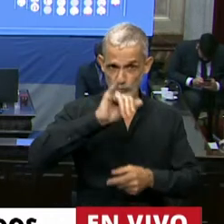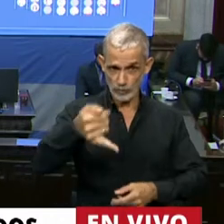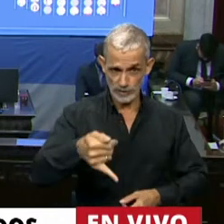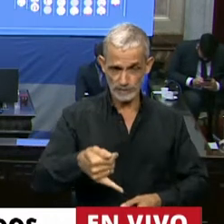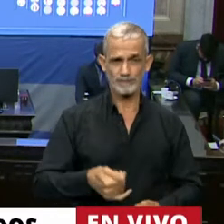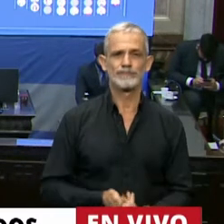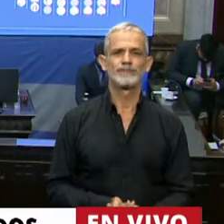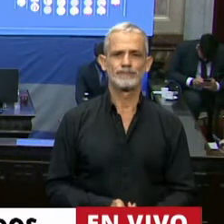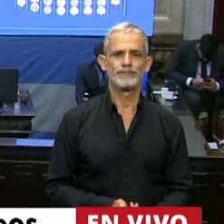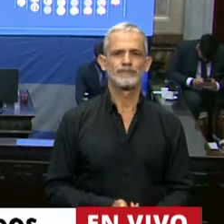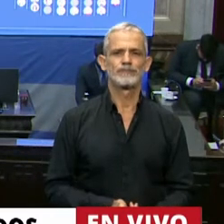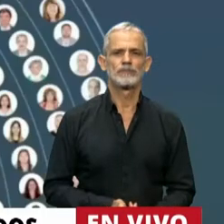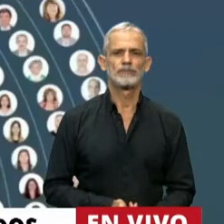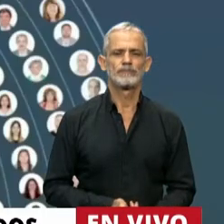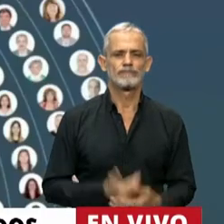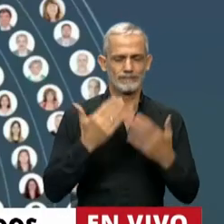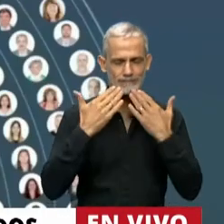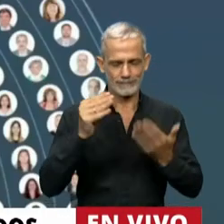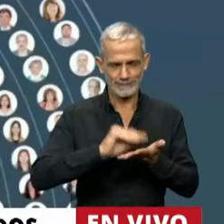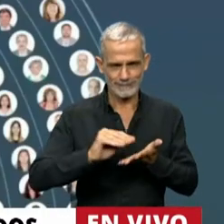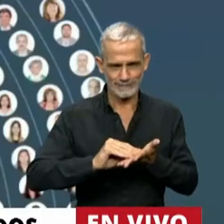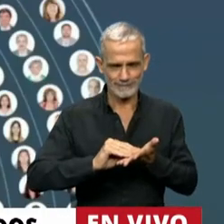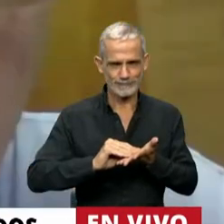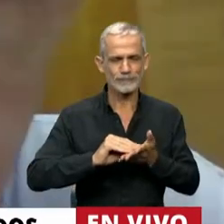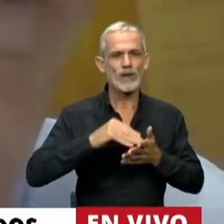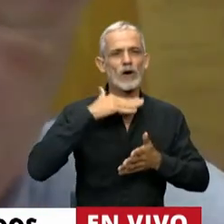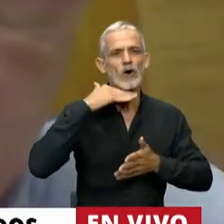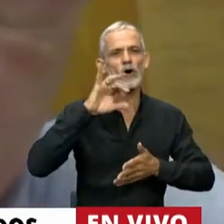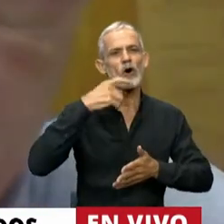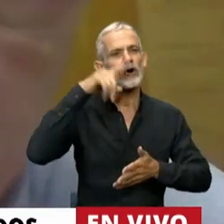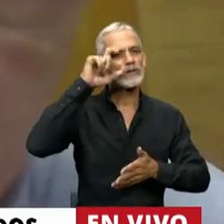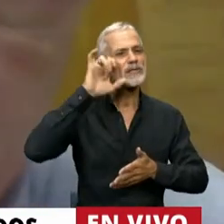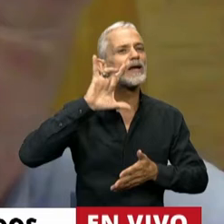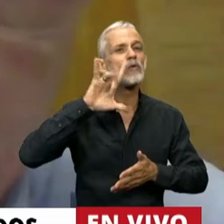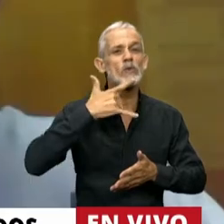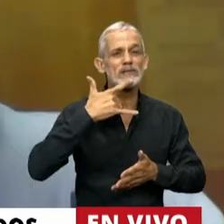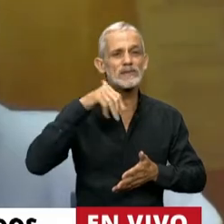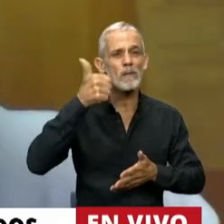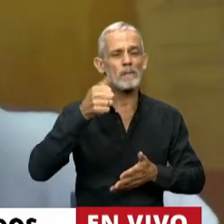Afirmativo, señor presidente. Gracias, diputado. Diputado José Luis Martiarena.